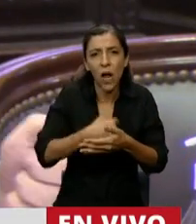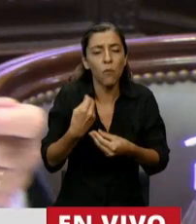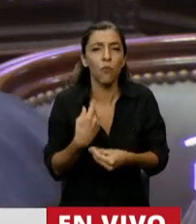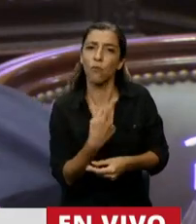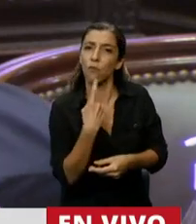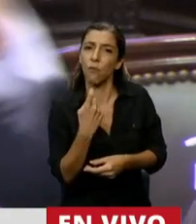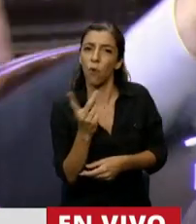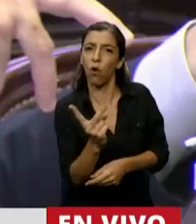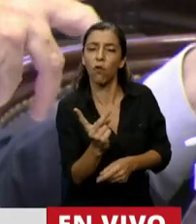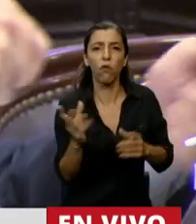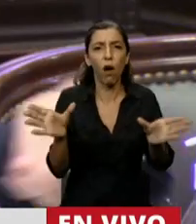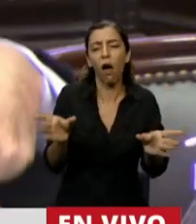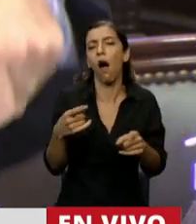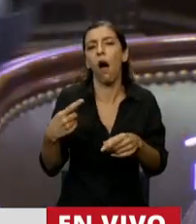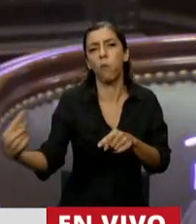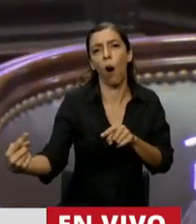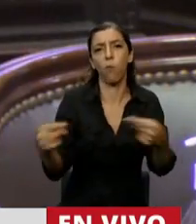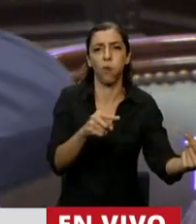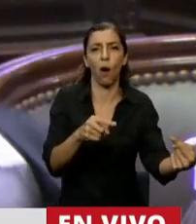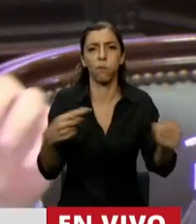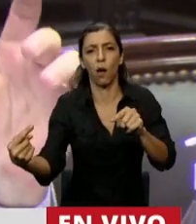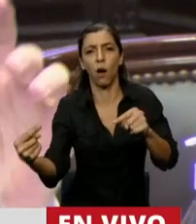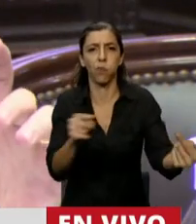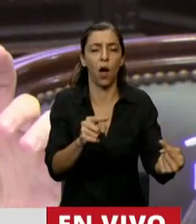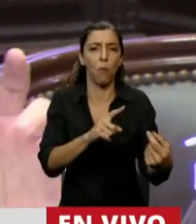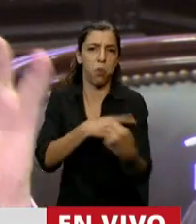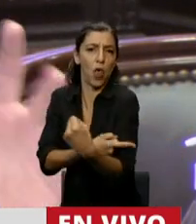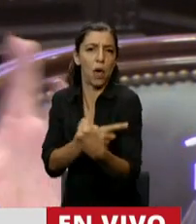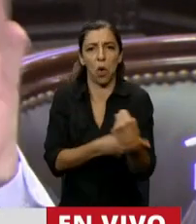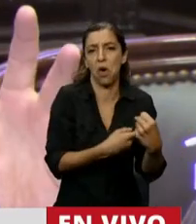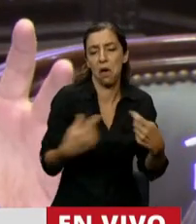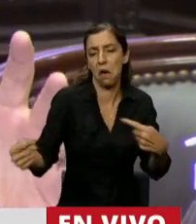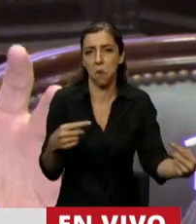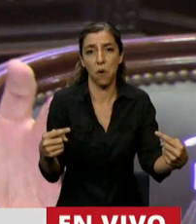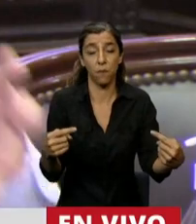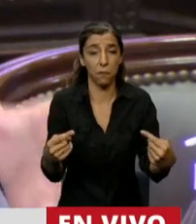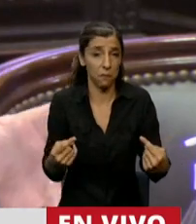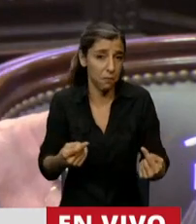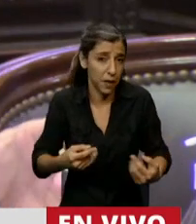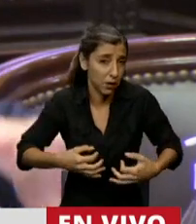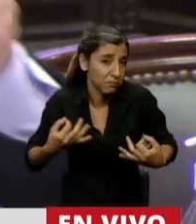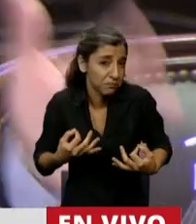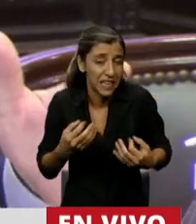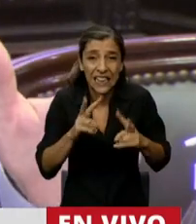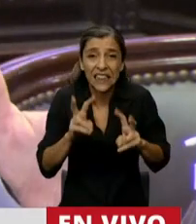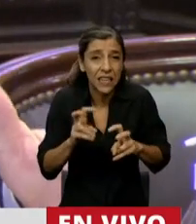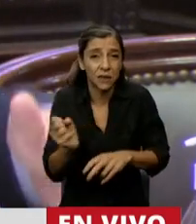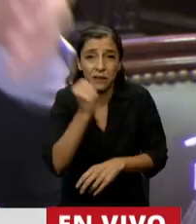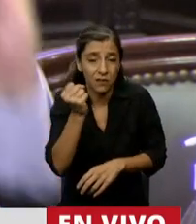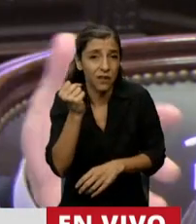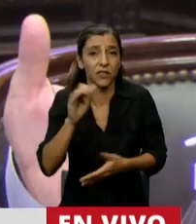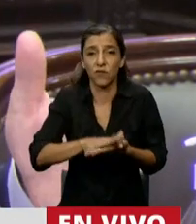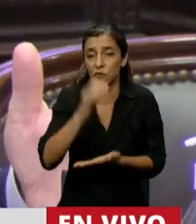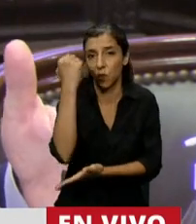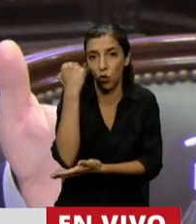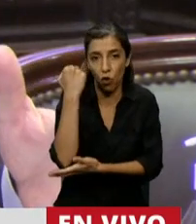se disputan el poder, se tiran la pelota para un lado, se tiran la pelota para el otro, pero los temas fuertes que afectan la economía, que afectan el comercio,